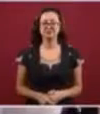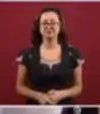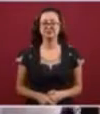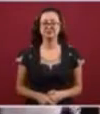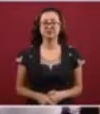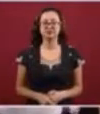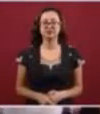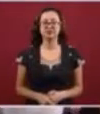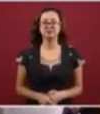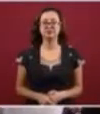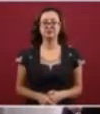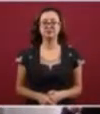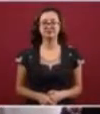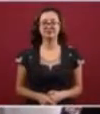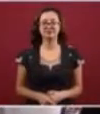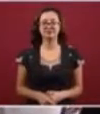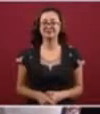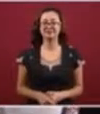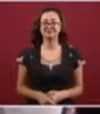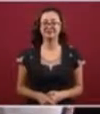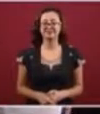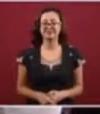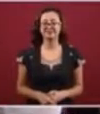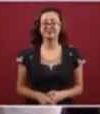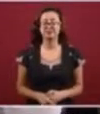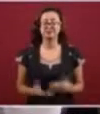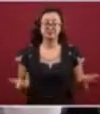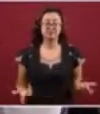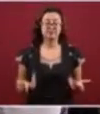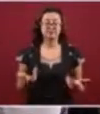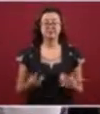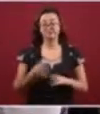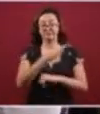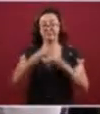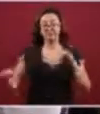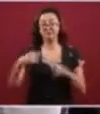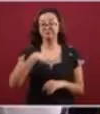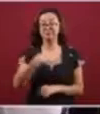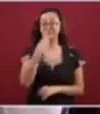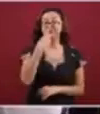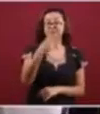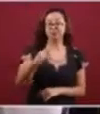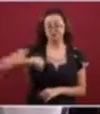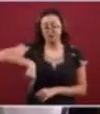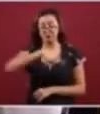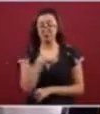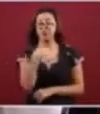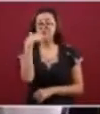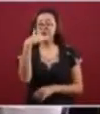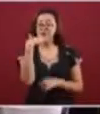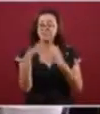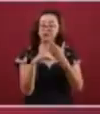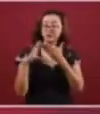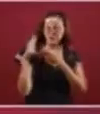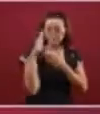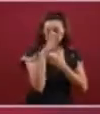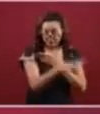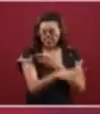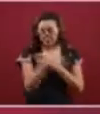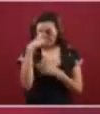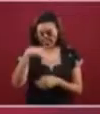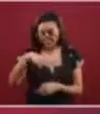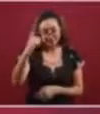Terminar diciendo que la batalla para que estamos haciendo, la batalla contra la corrupción, no es un camino